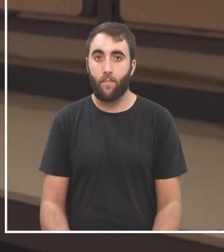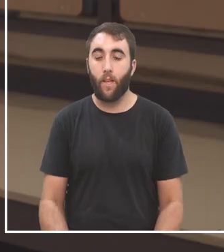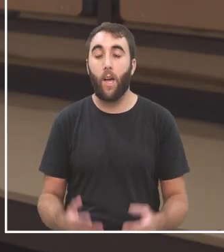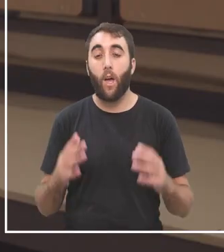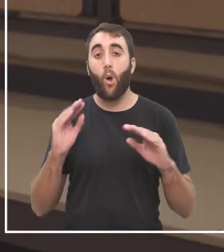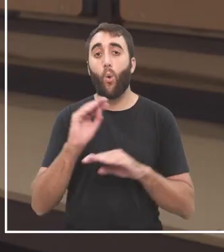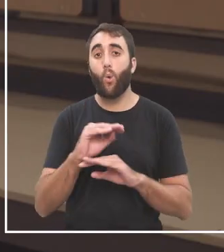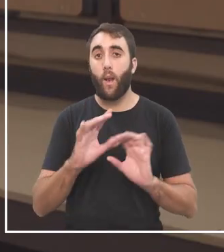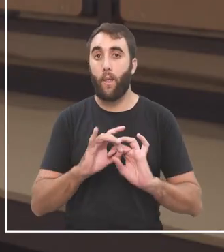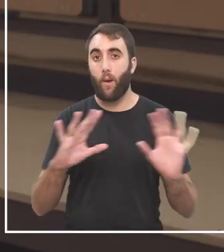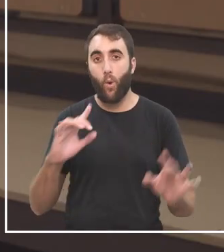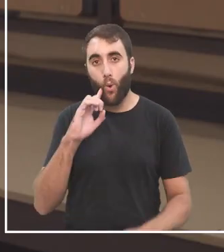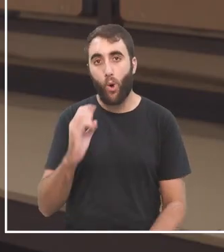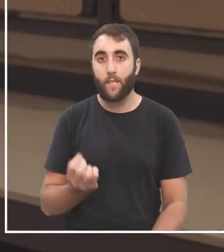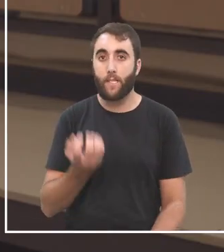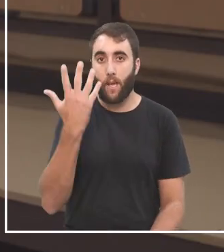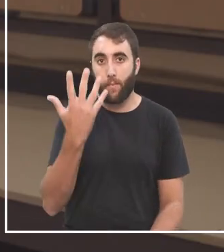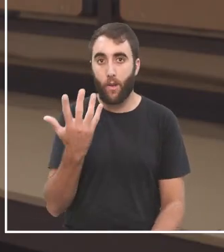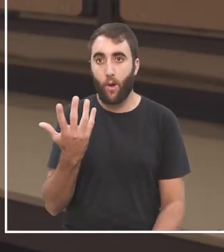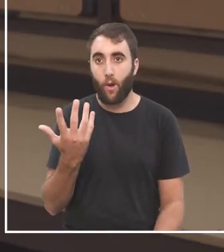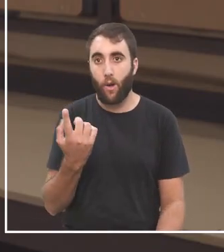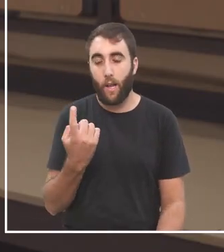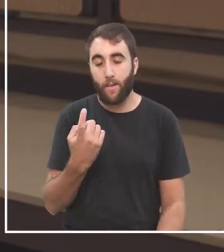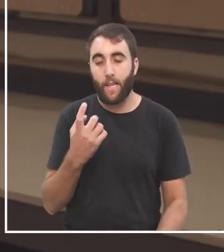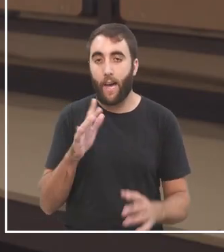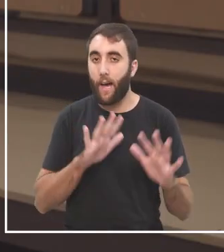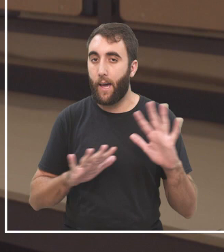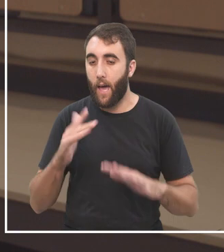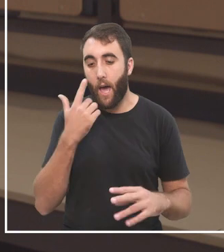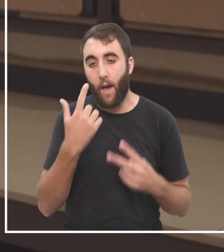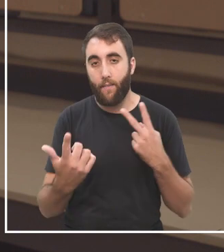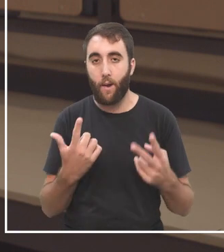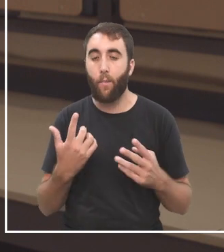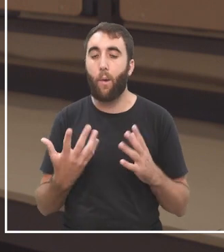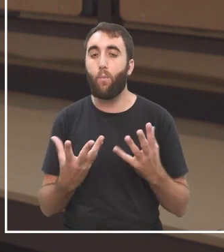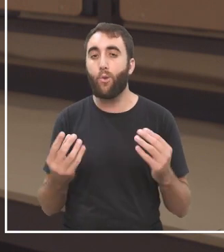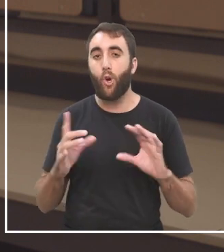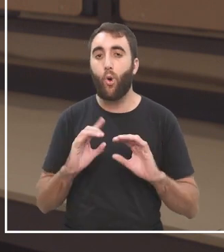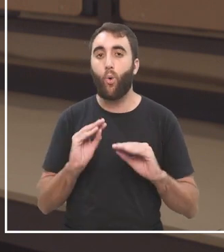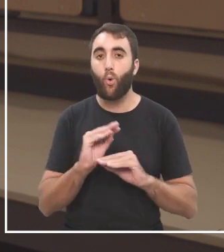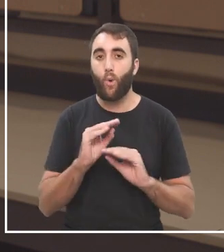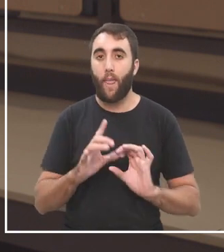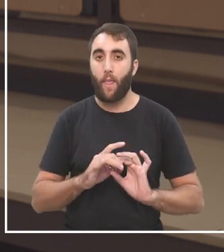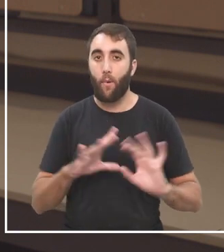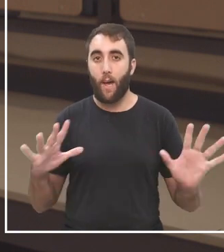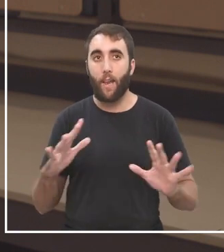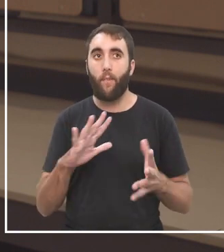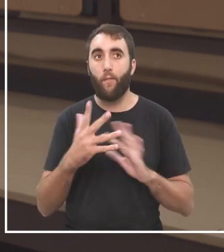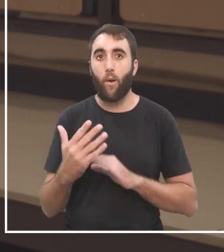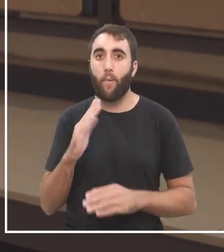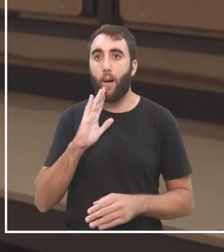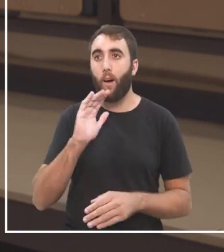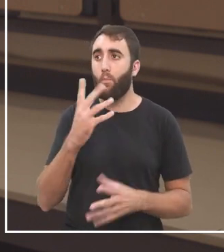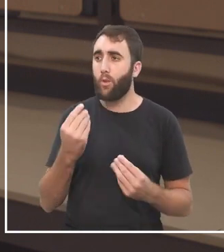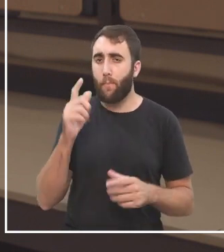La cultura democrática es un concepto que, desde luego, necesita revisión. Para muchos, la cultura democrática es la habilidad de poder votar, por